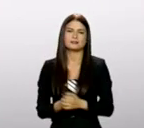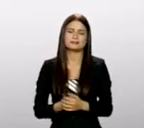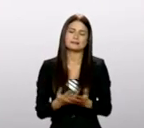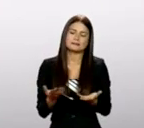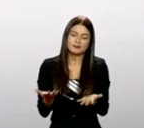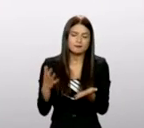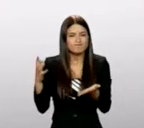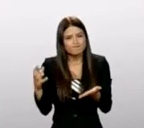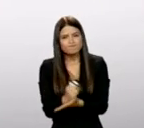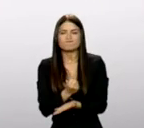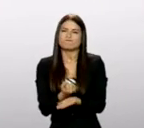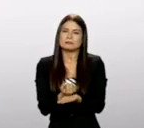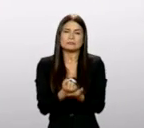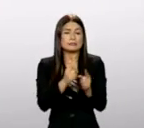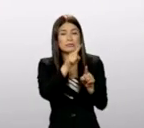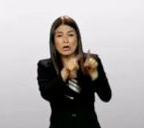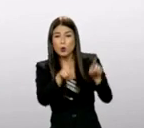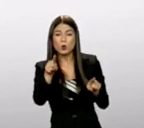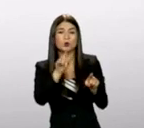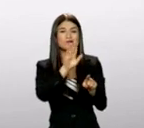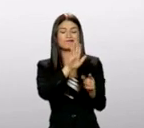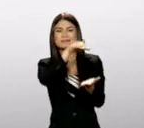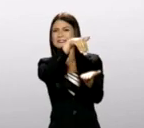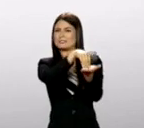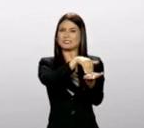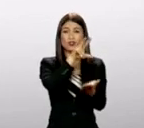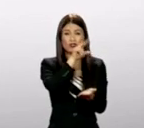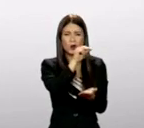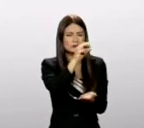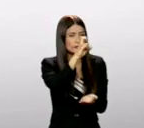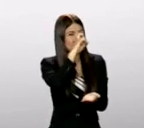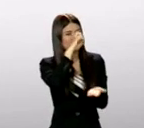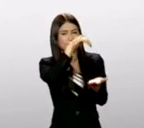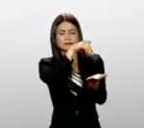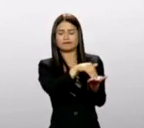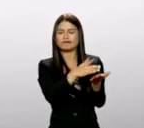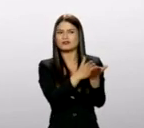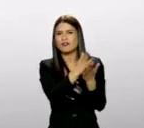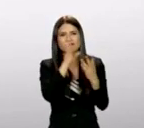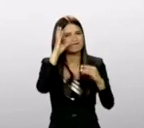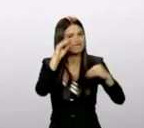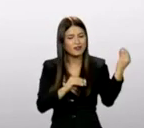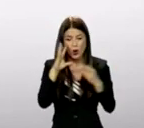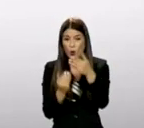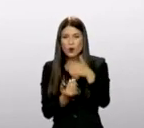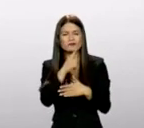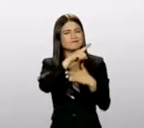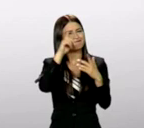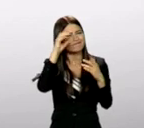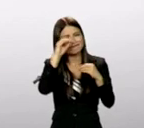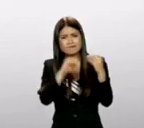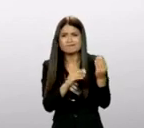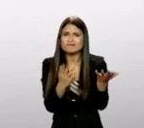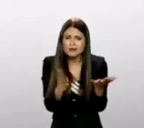Desgraciadamente, algunos de los sectores más radicales del no se siguen oponiendo al nuevo acuerdo, a pesar de sus claros